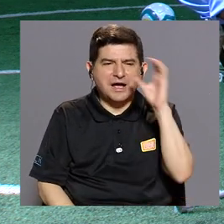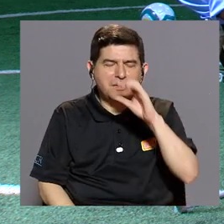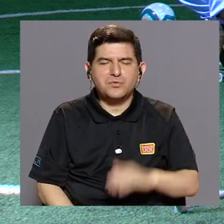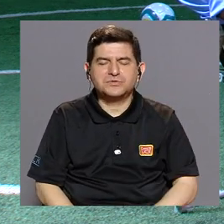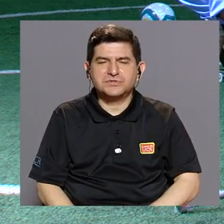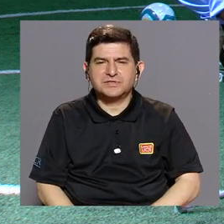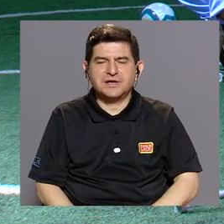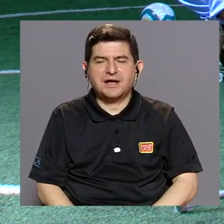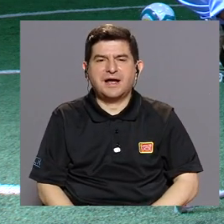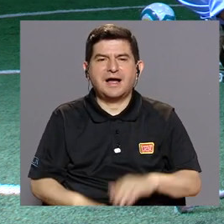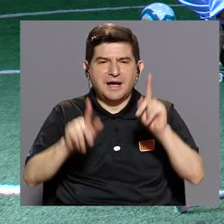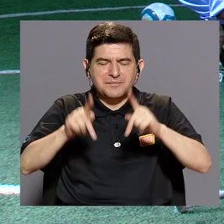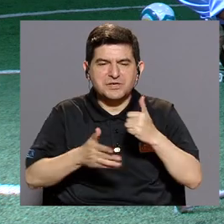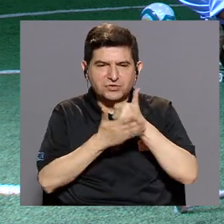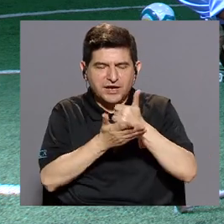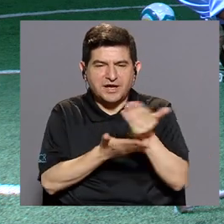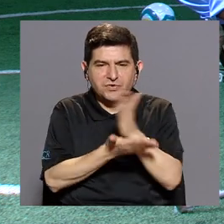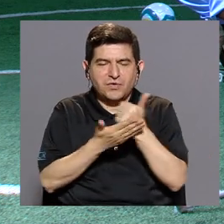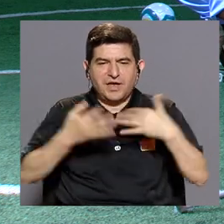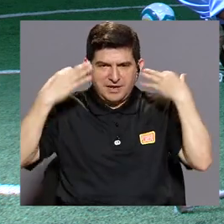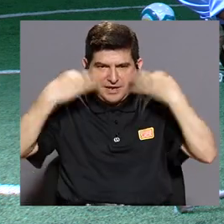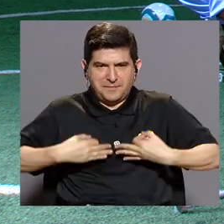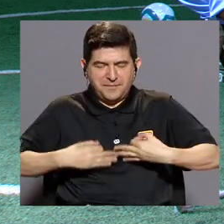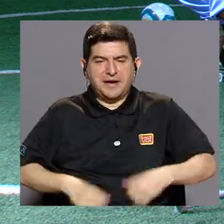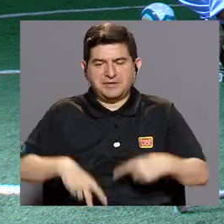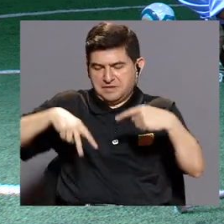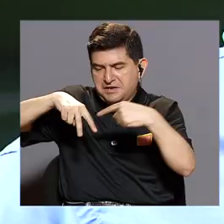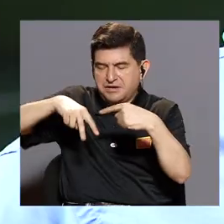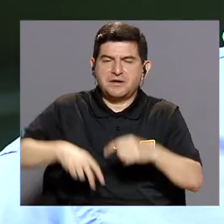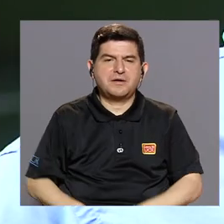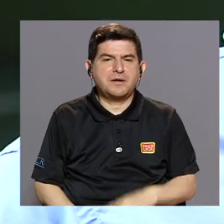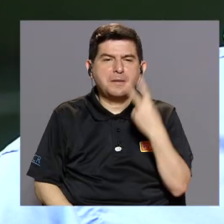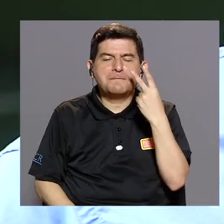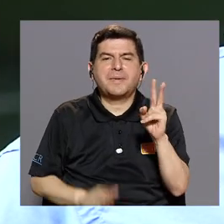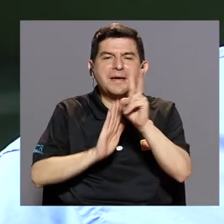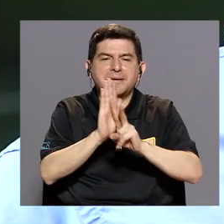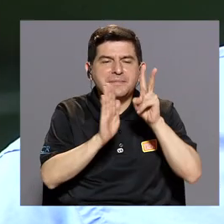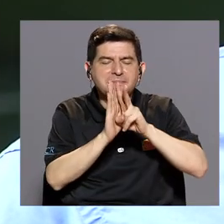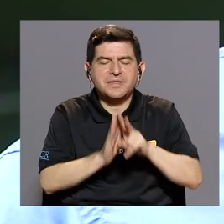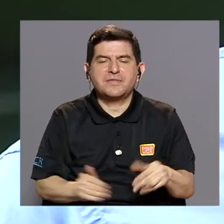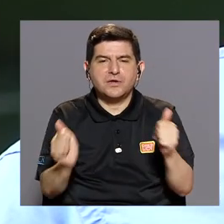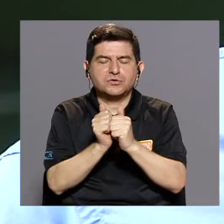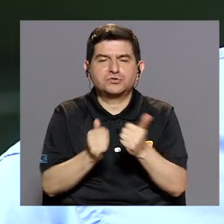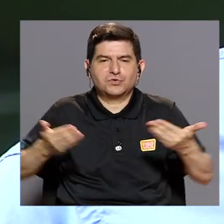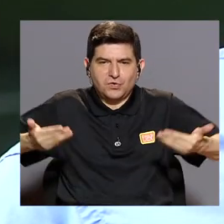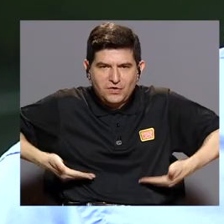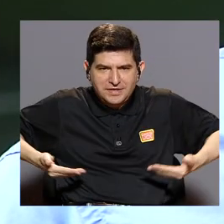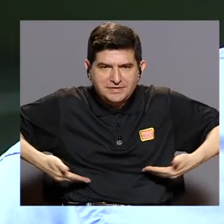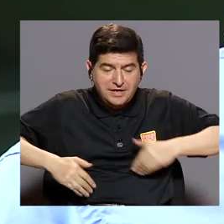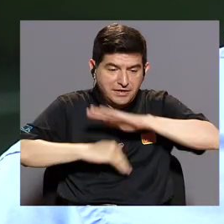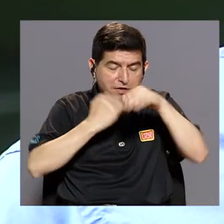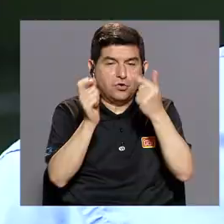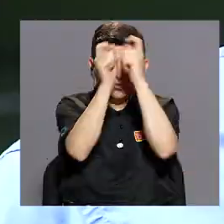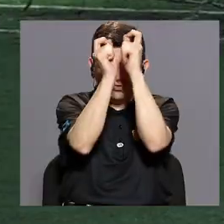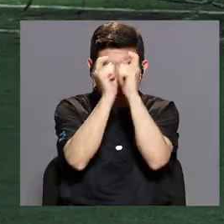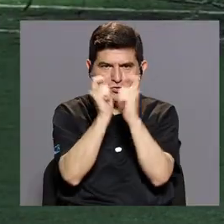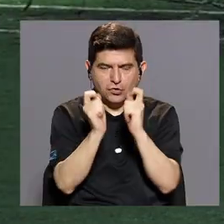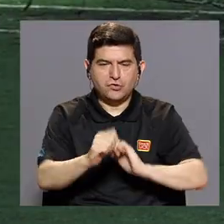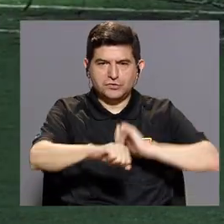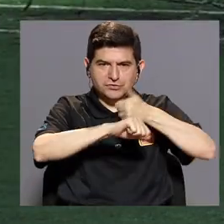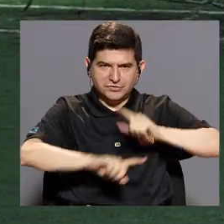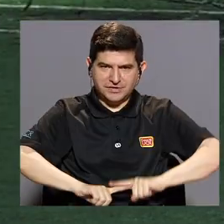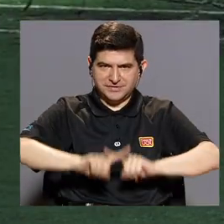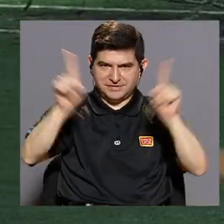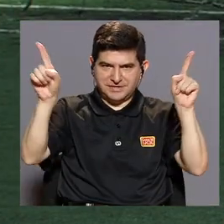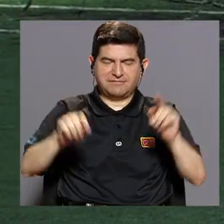el preparador físico, habla conmigo, profe, quiero ver otra vez el partido, quiero ver tal video, son todos los detalles que al final de cuentas hacen la